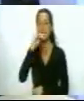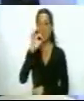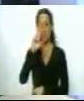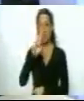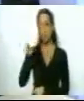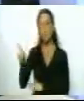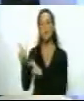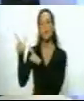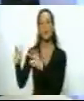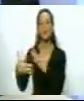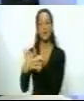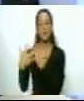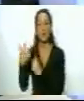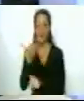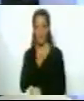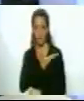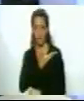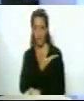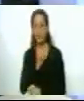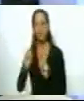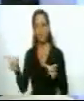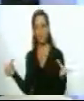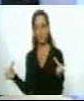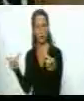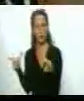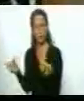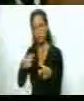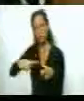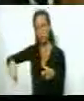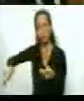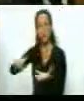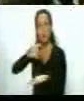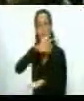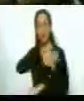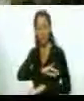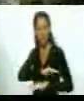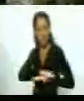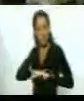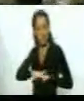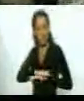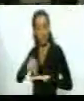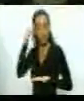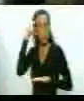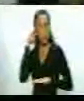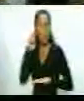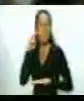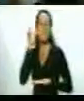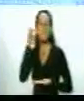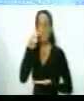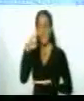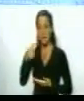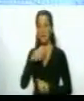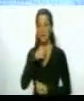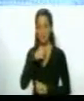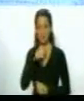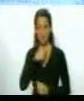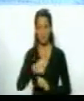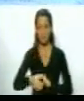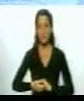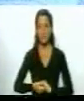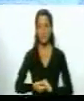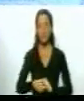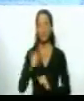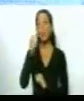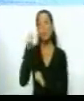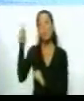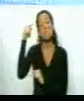de febrero. Pidieron un básico de 9.000 pesos. Nos parece que es el momento de empezar a discutir y esperamos que sea